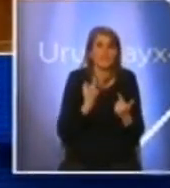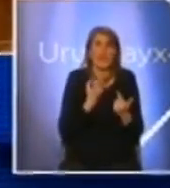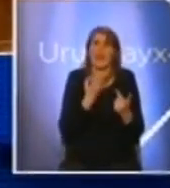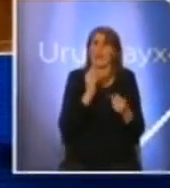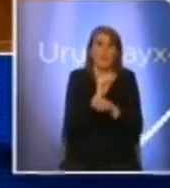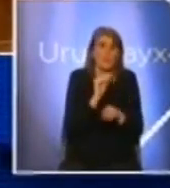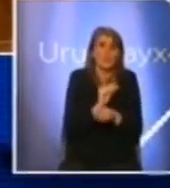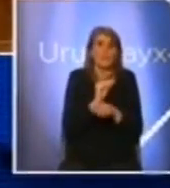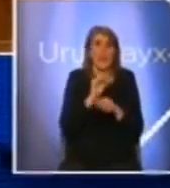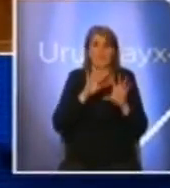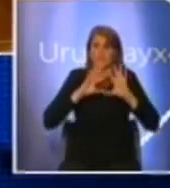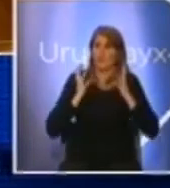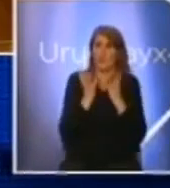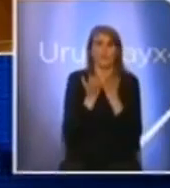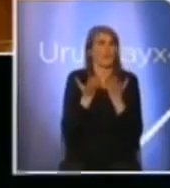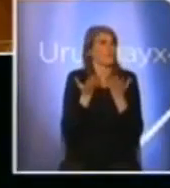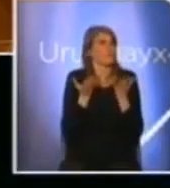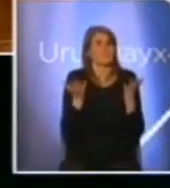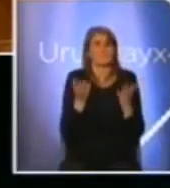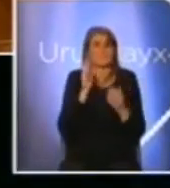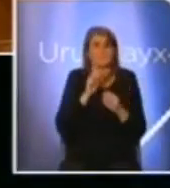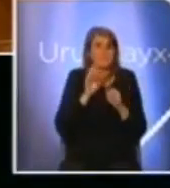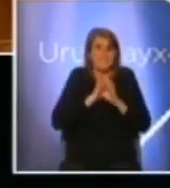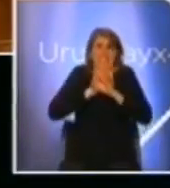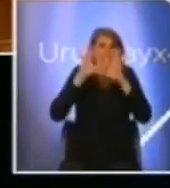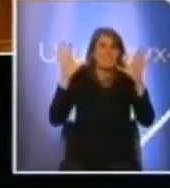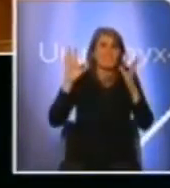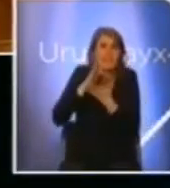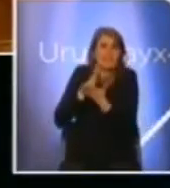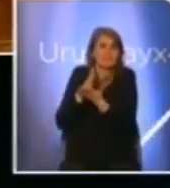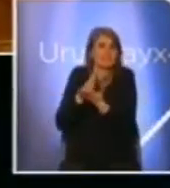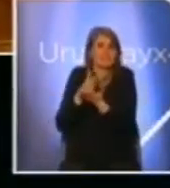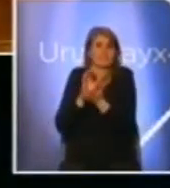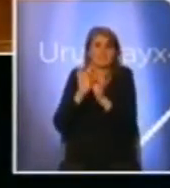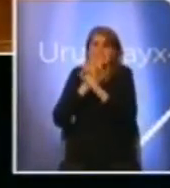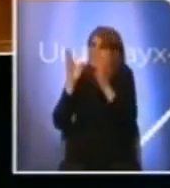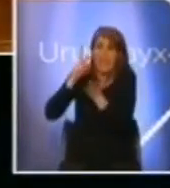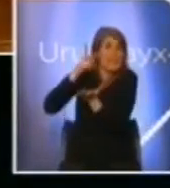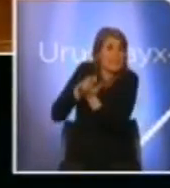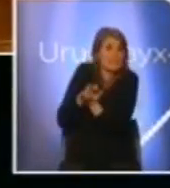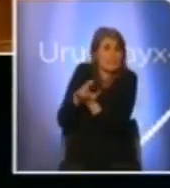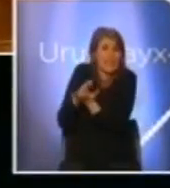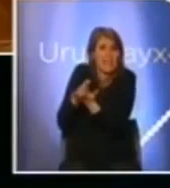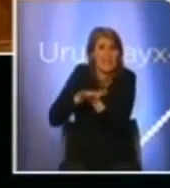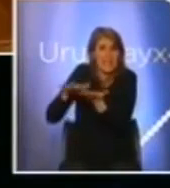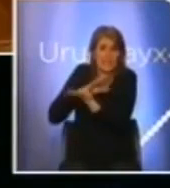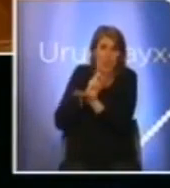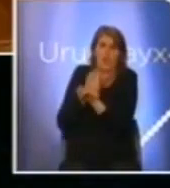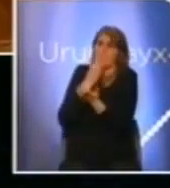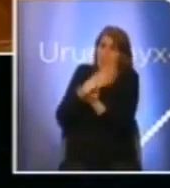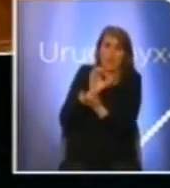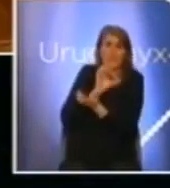convergencia macroeconómica, a través de liberar los límites y las fronteras para que empresas